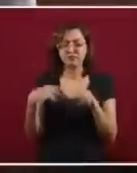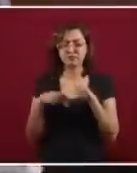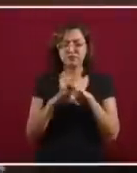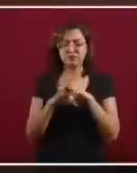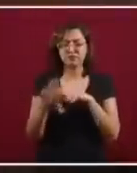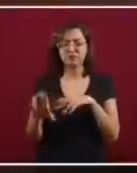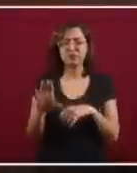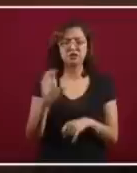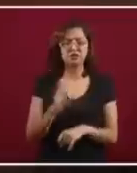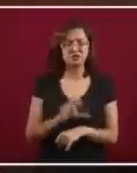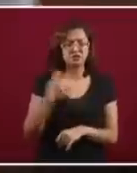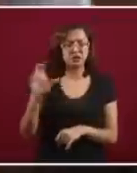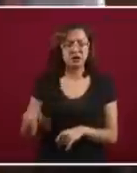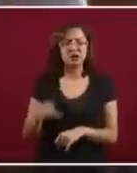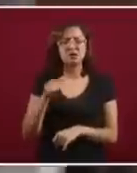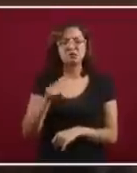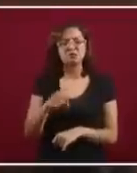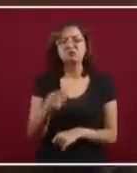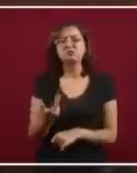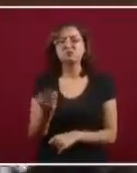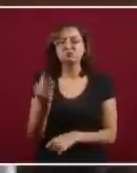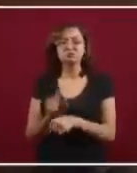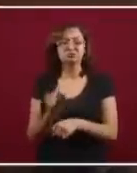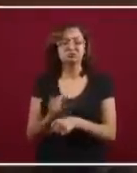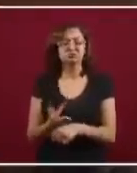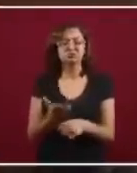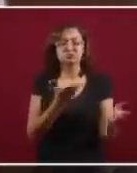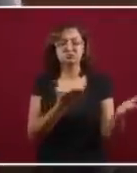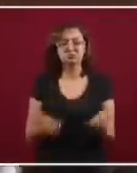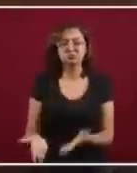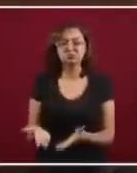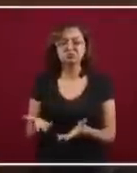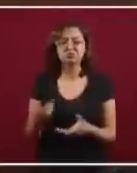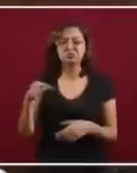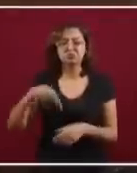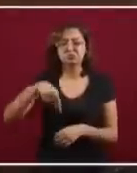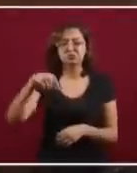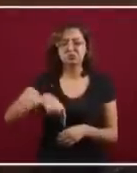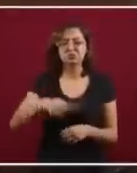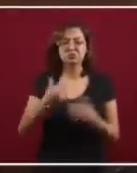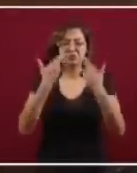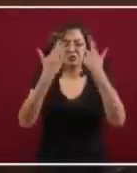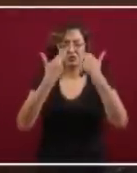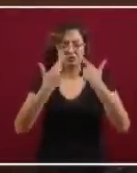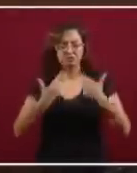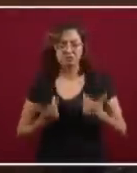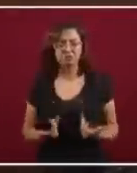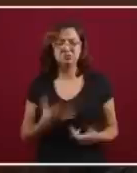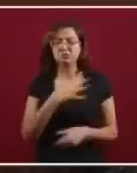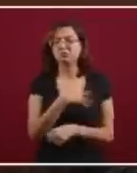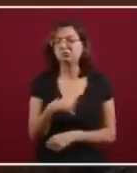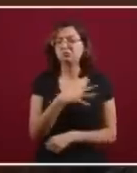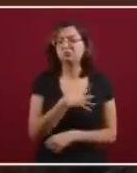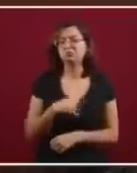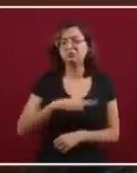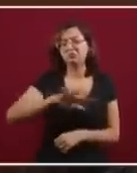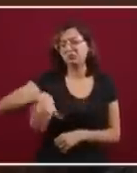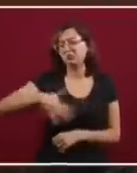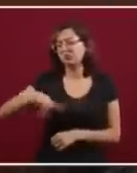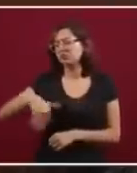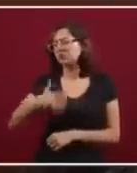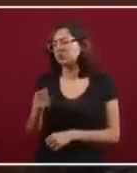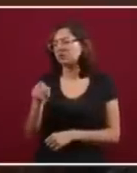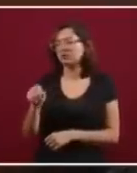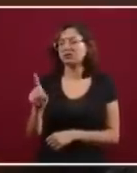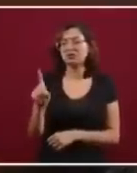chicago entonces pues están aquí y pues están muy devastados están buscando a su hijo de 30